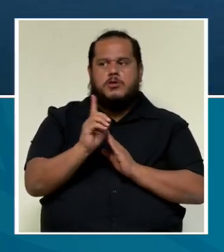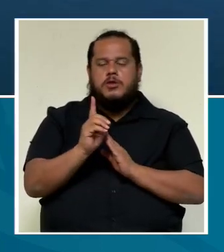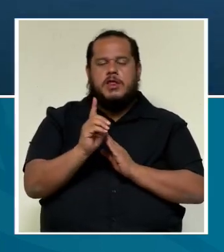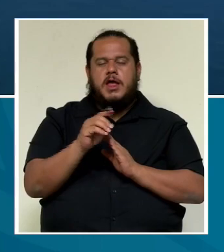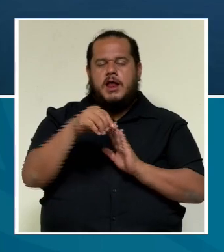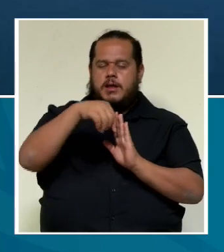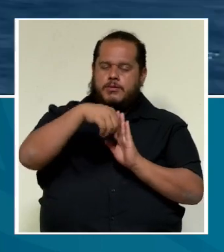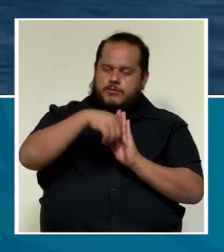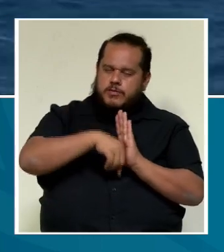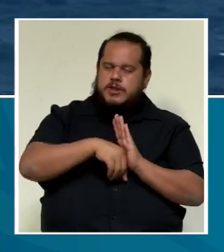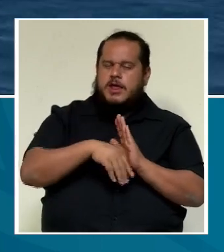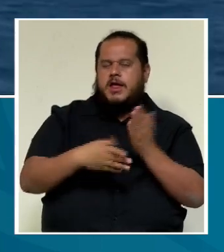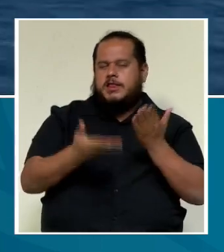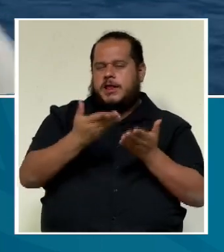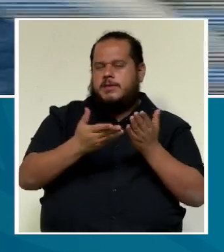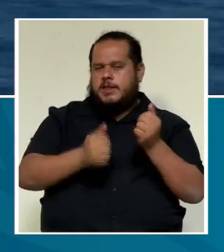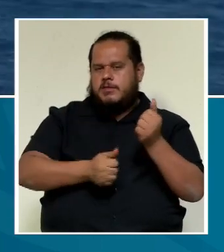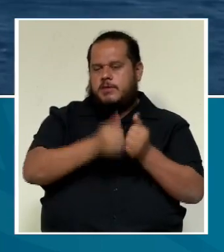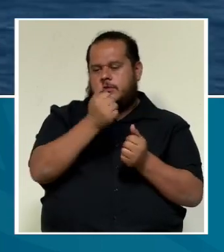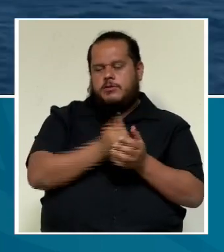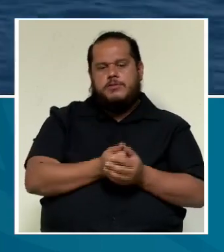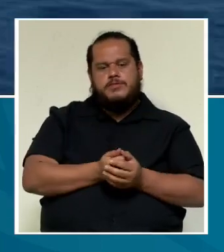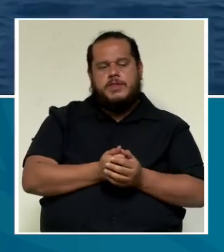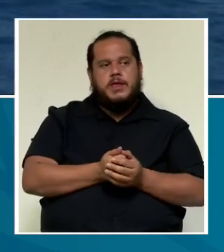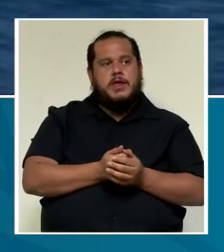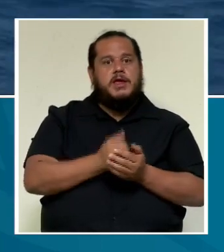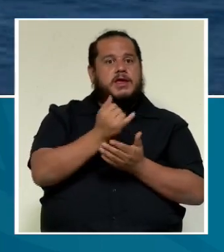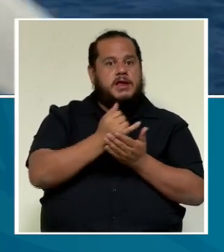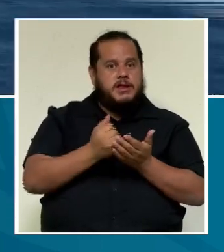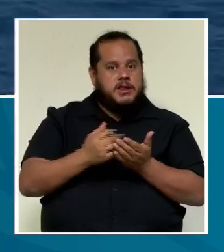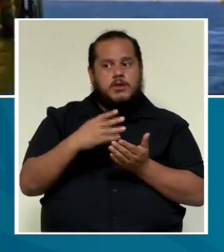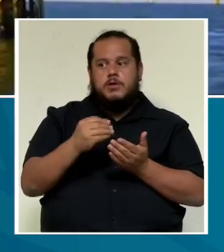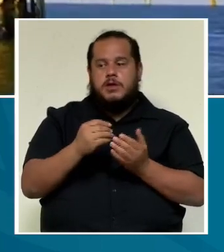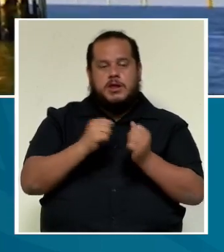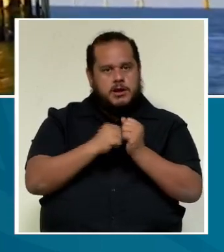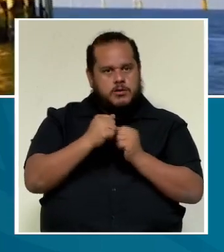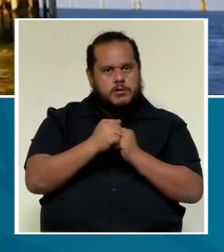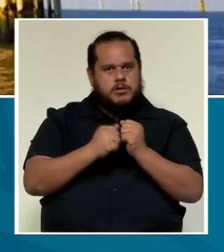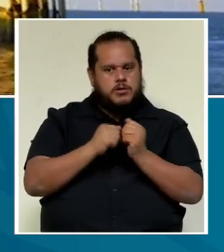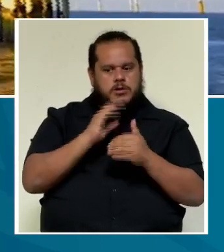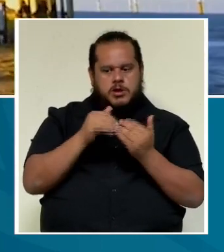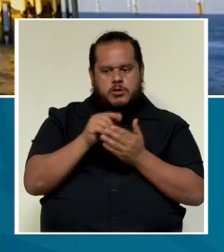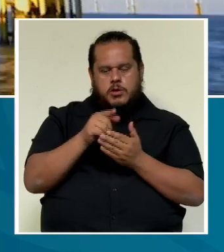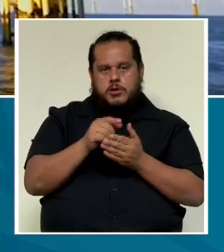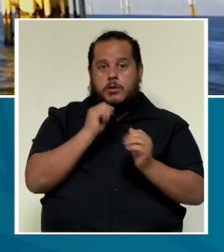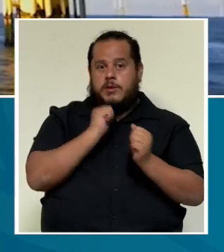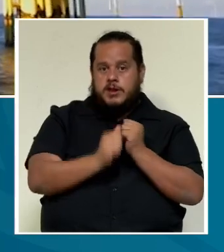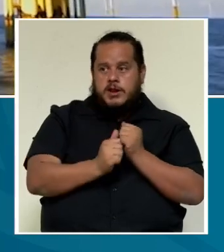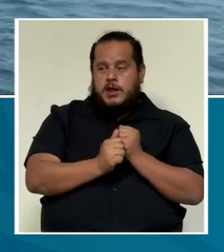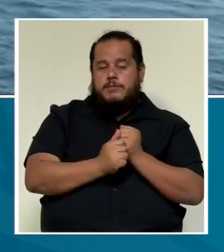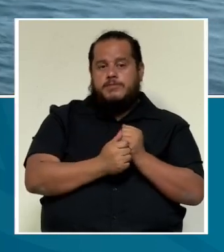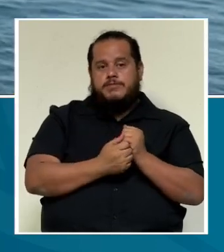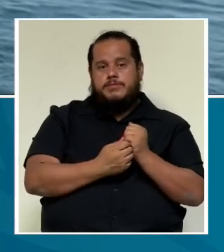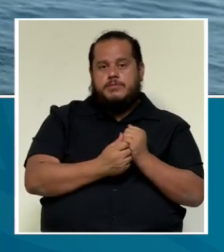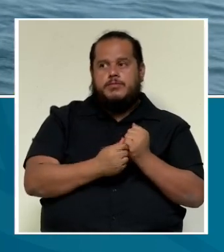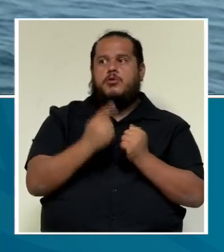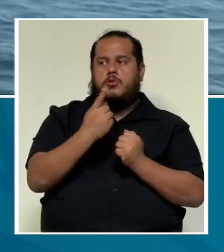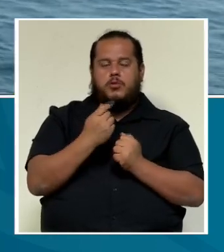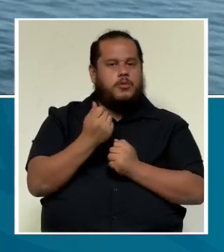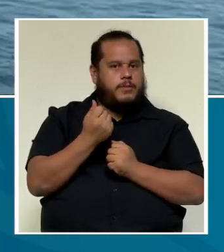tal vez es mayor y eventualmente el diseño y la construcción de las cimentaciones pasaría por un costo